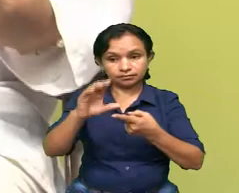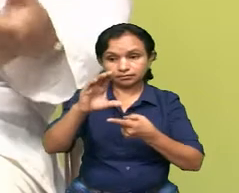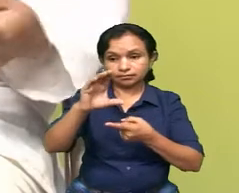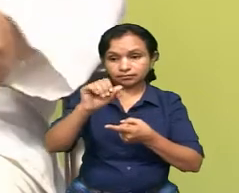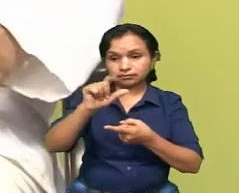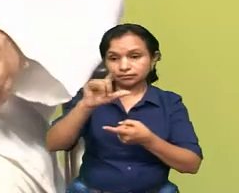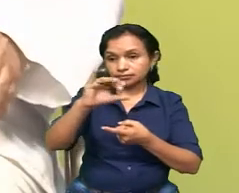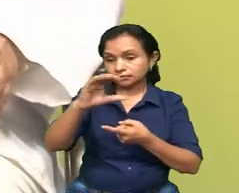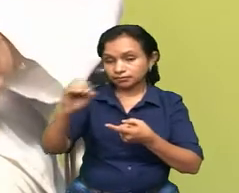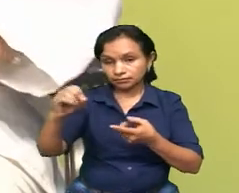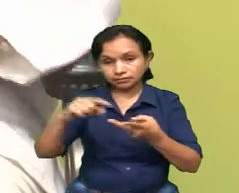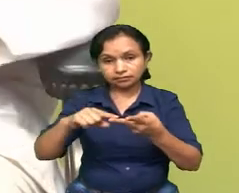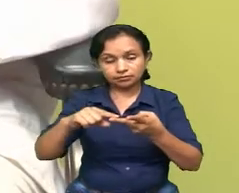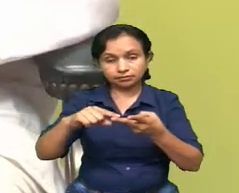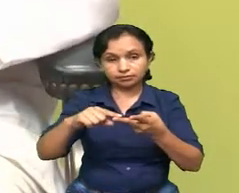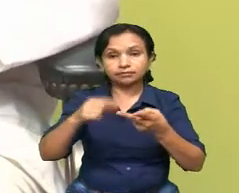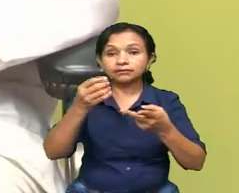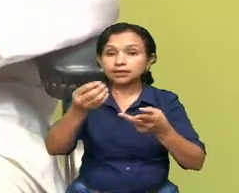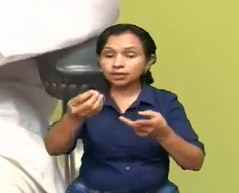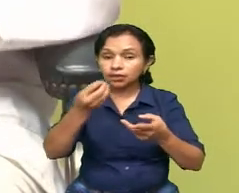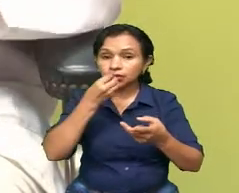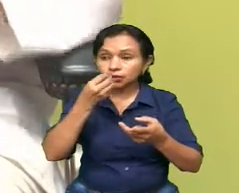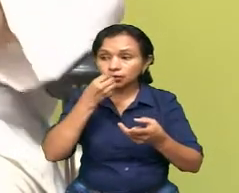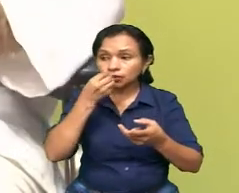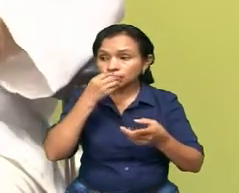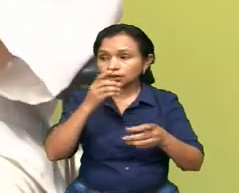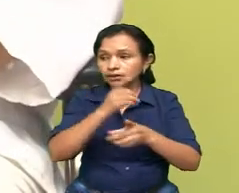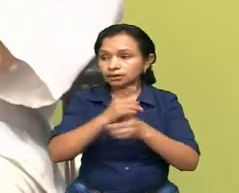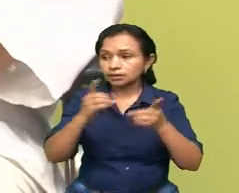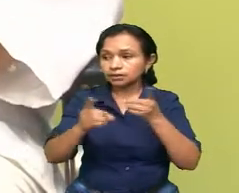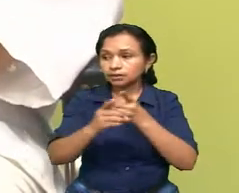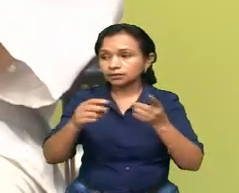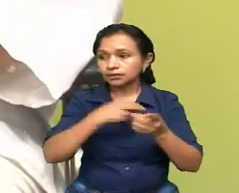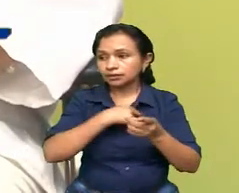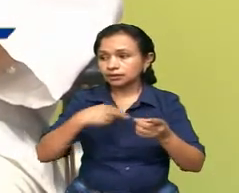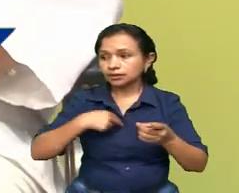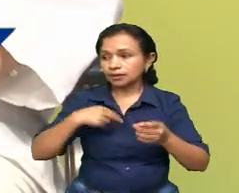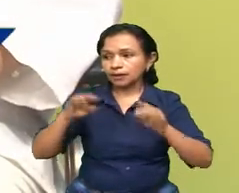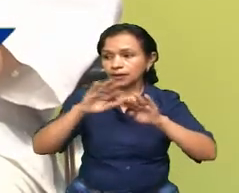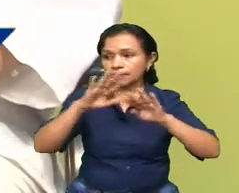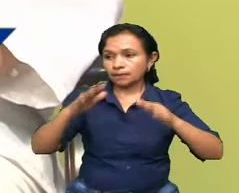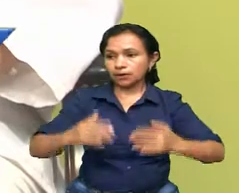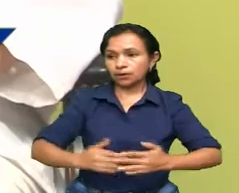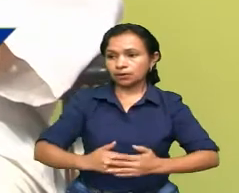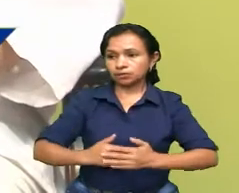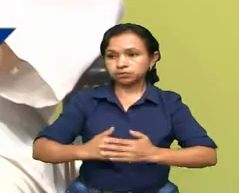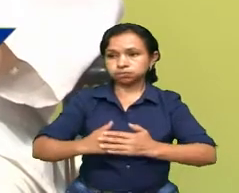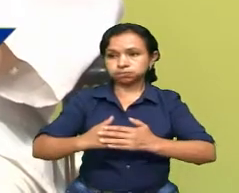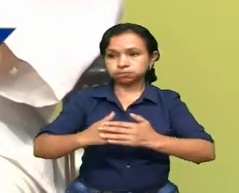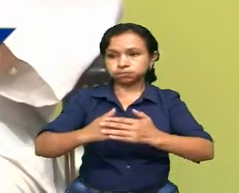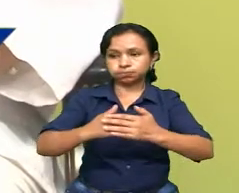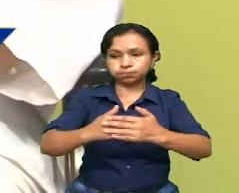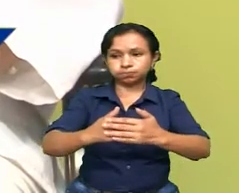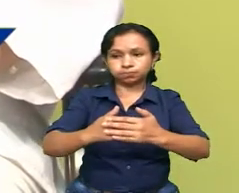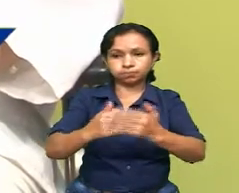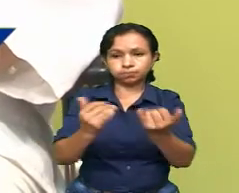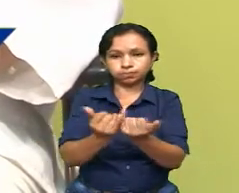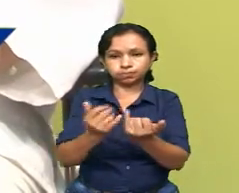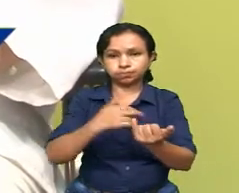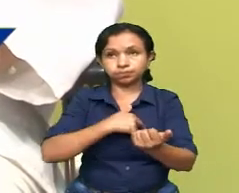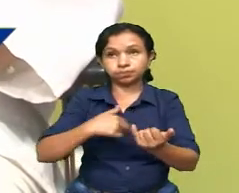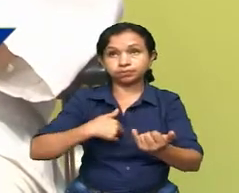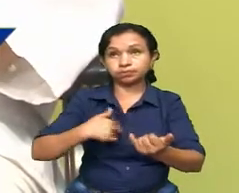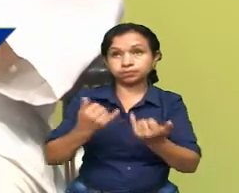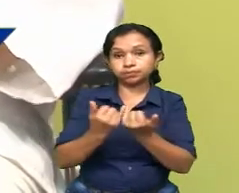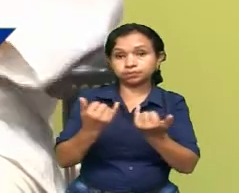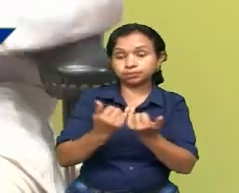calcio, ácido fólico. Entonces la alimentación debe ser igual que cuando estamos embarazadas, pero según los mitos y creencias, la abuelita le dice que solo coma